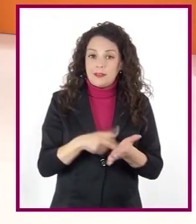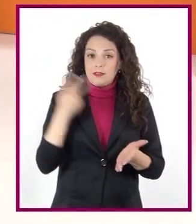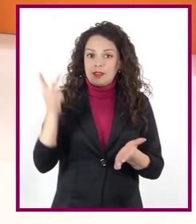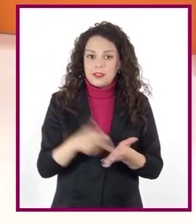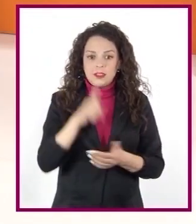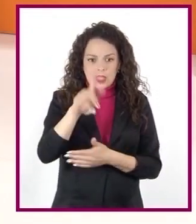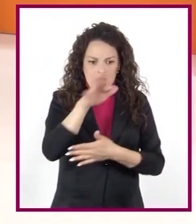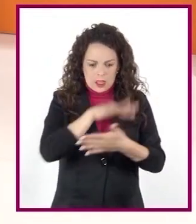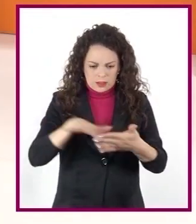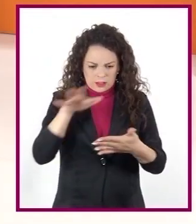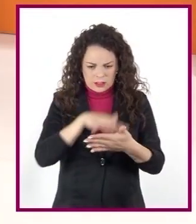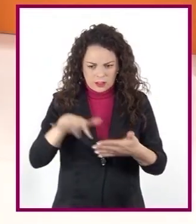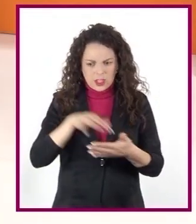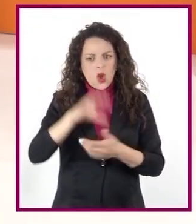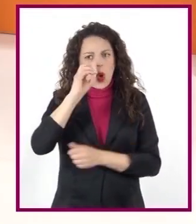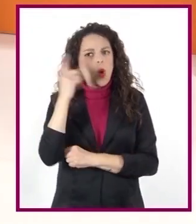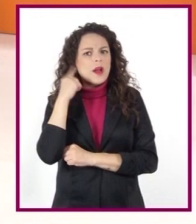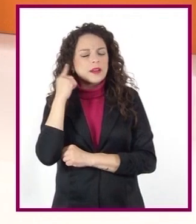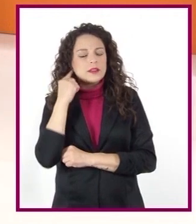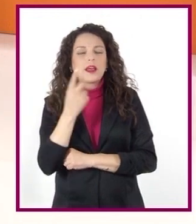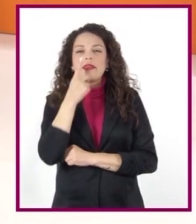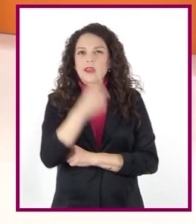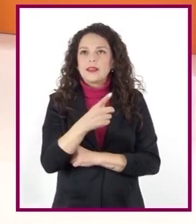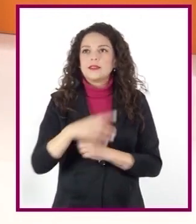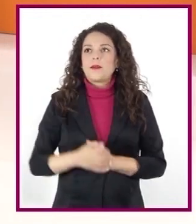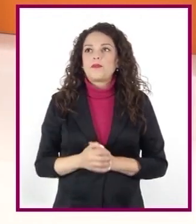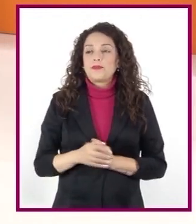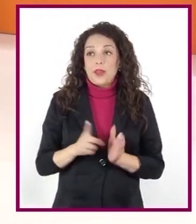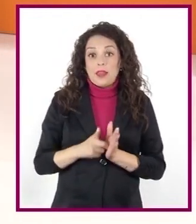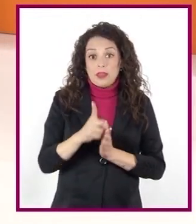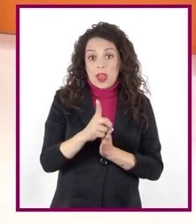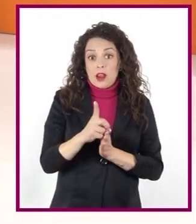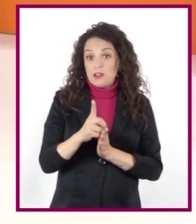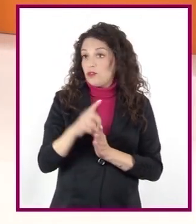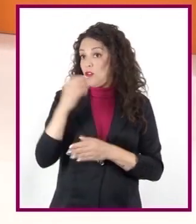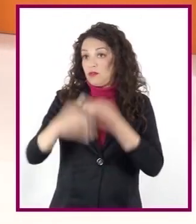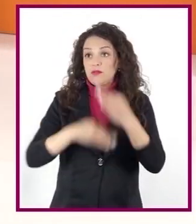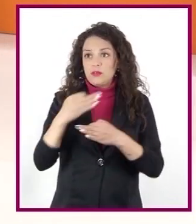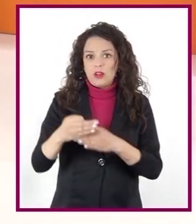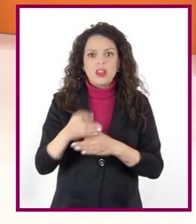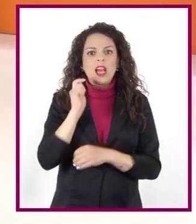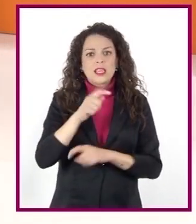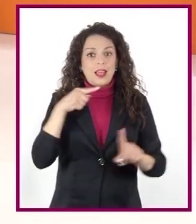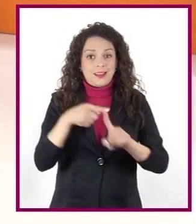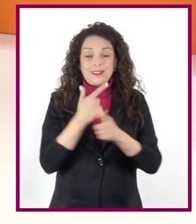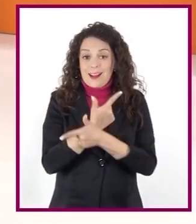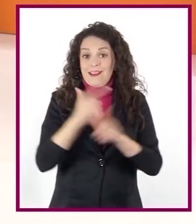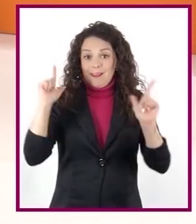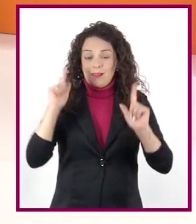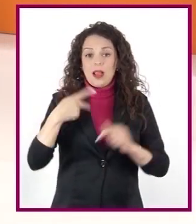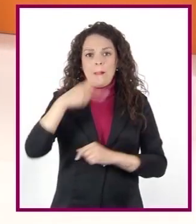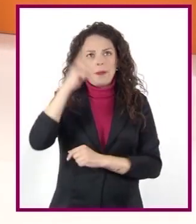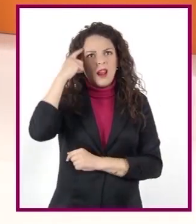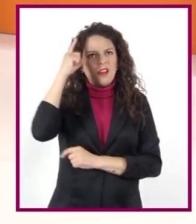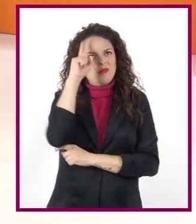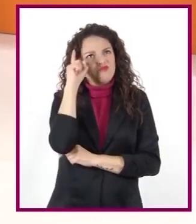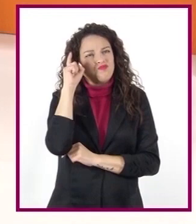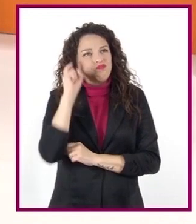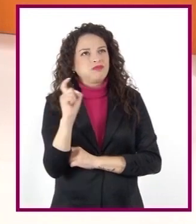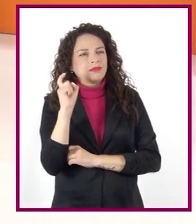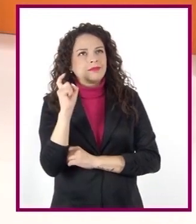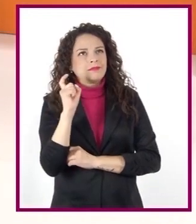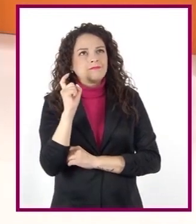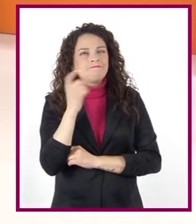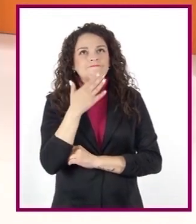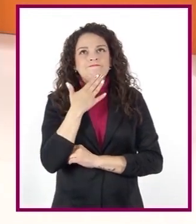leído y escuchado que la libertad es un derecho universal, pero no han dejado de preguntarse, ¿por